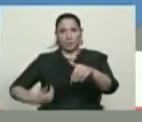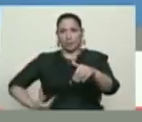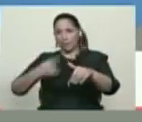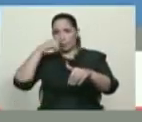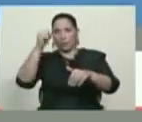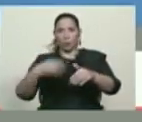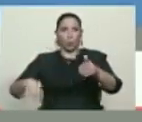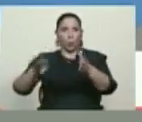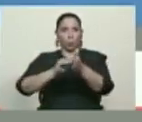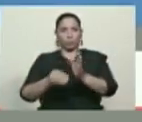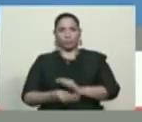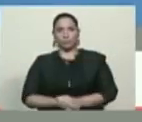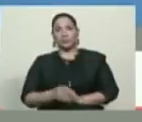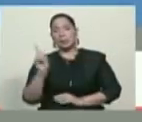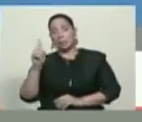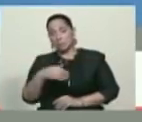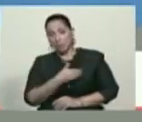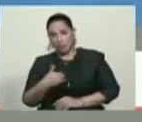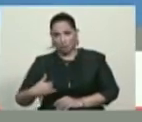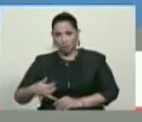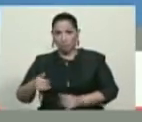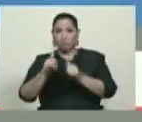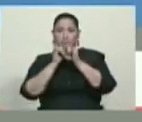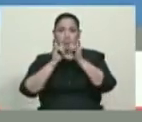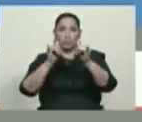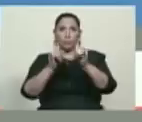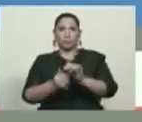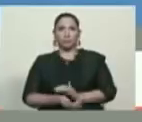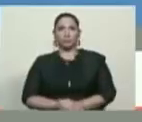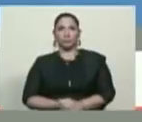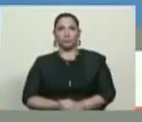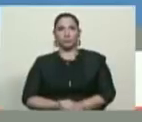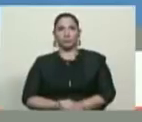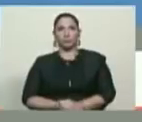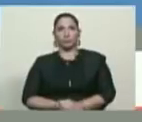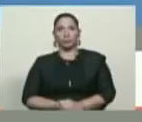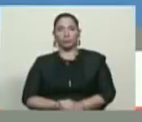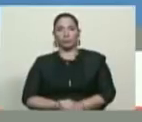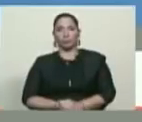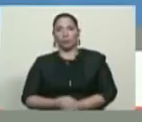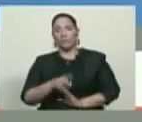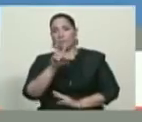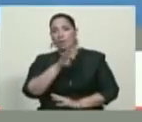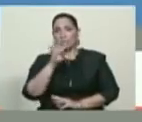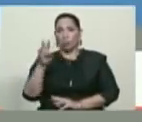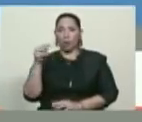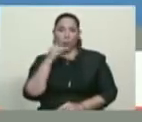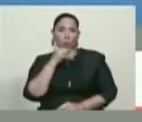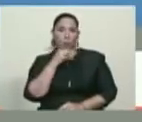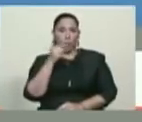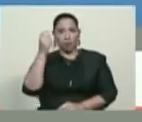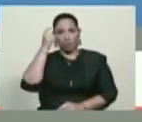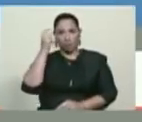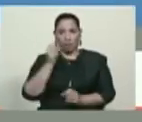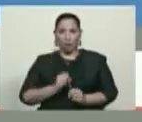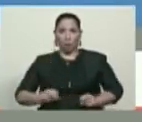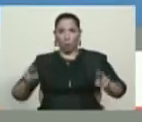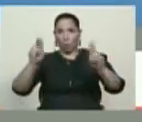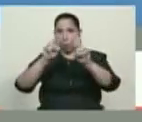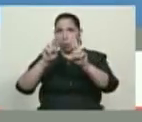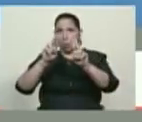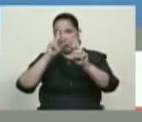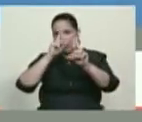Maduro. Queremos también informar que a partir del 24 de octubre, Día de las Naciones Unidas de este